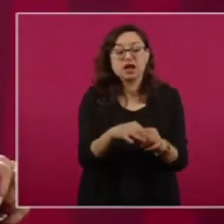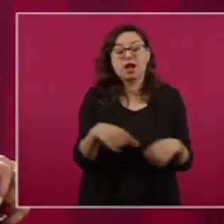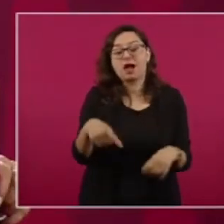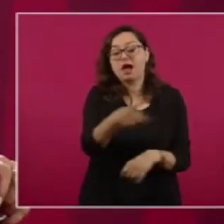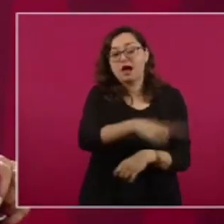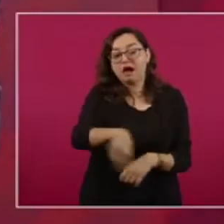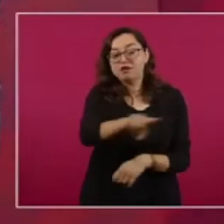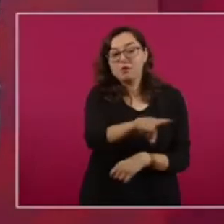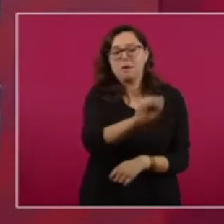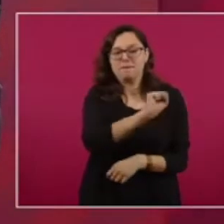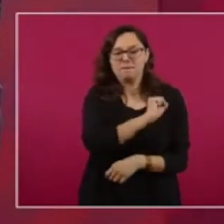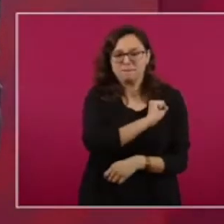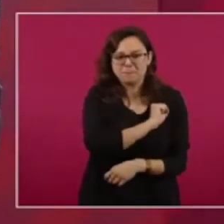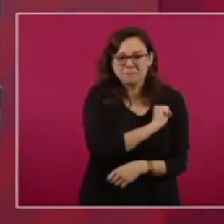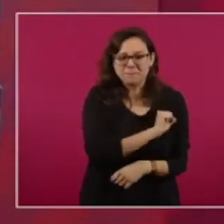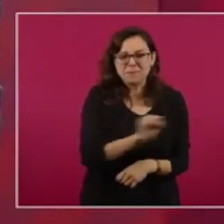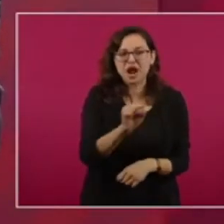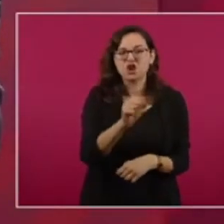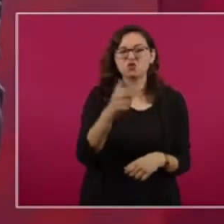que